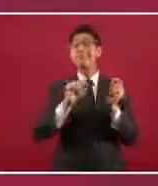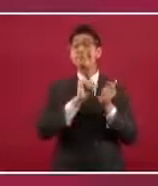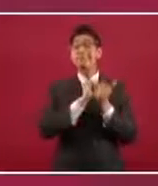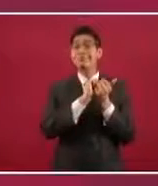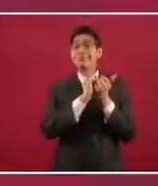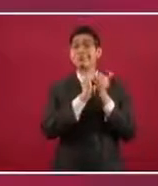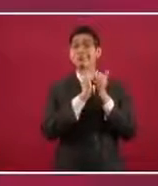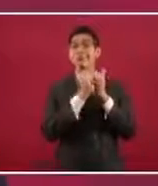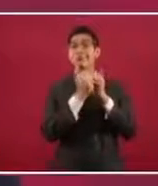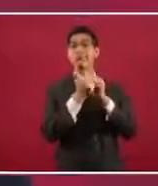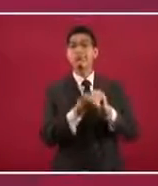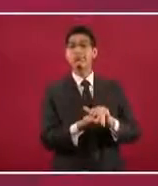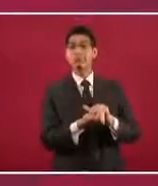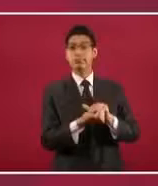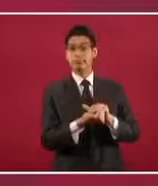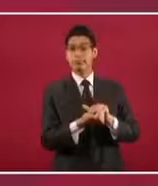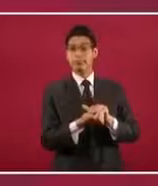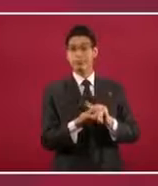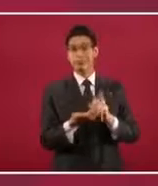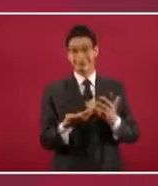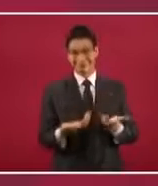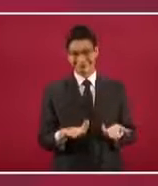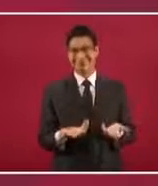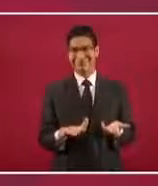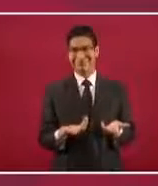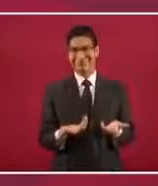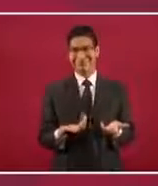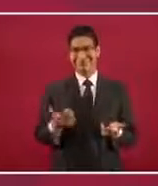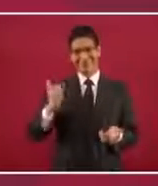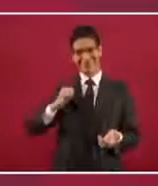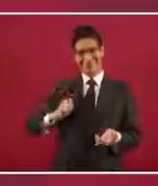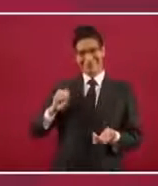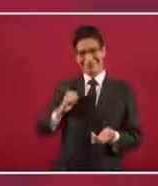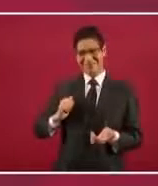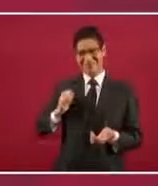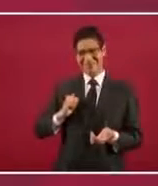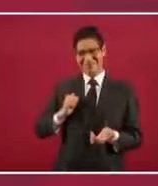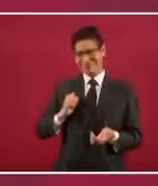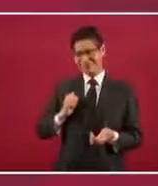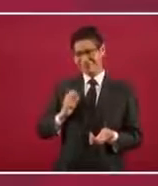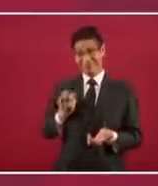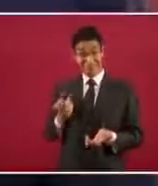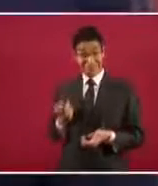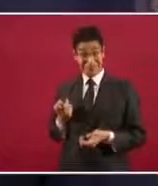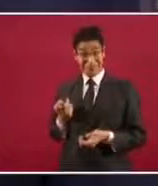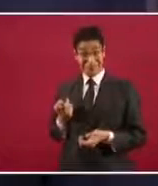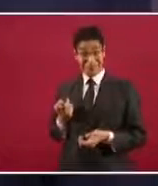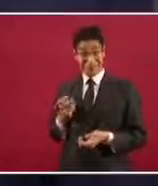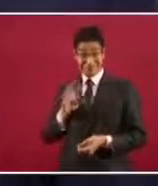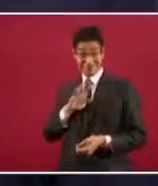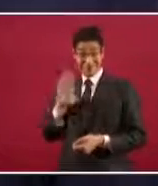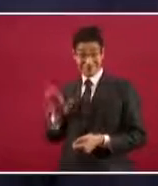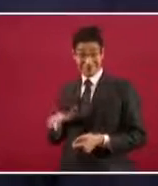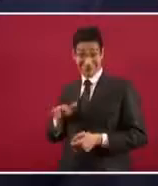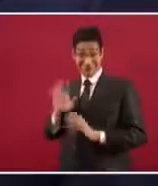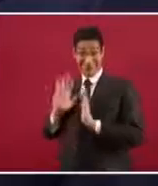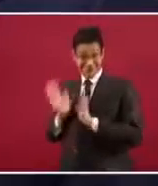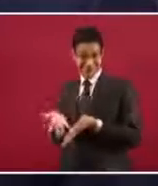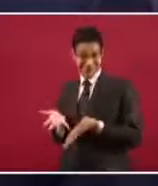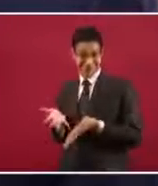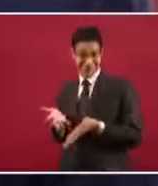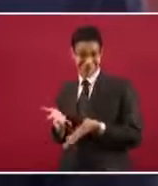donde lo antiguo, lo viejo no acaba de morir y lo nuevo no acaba de